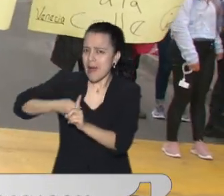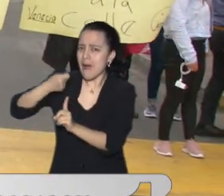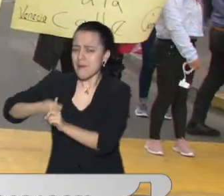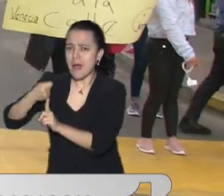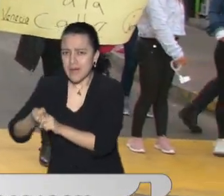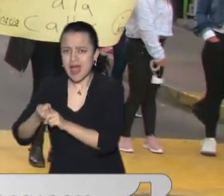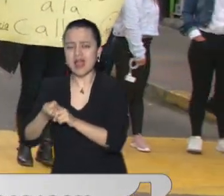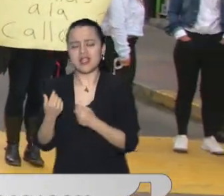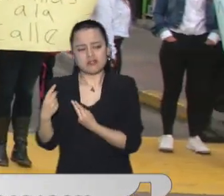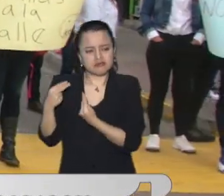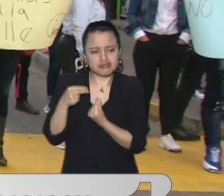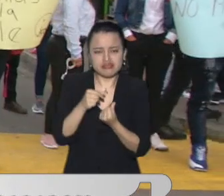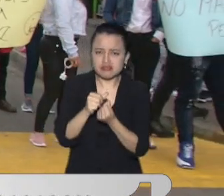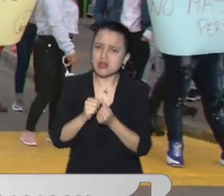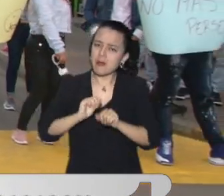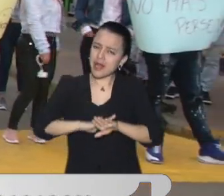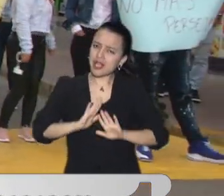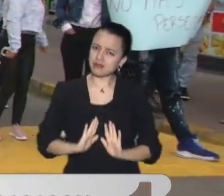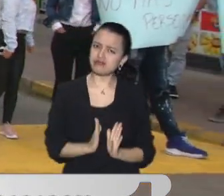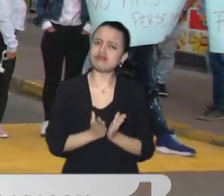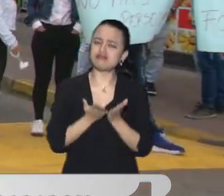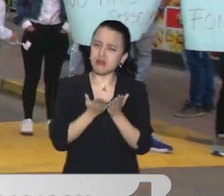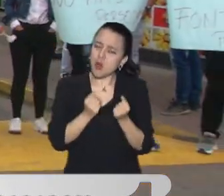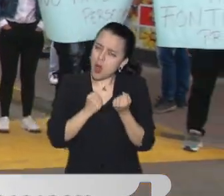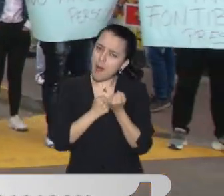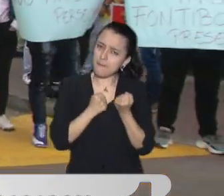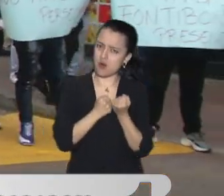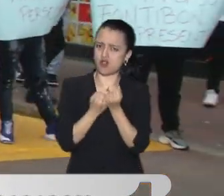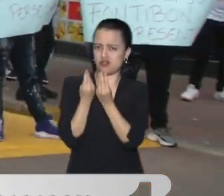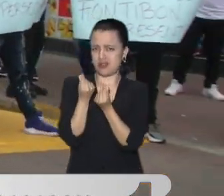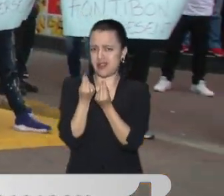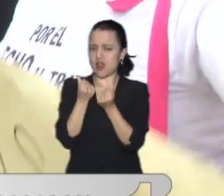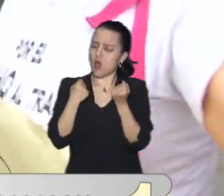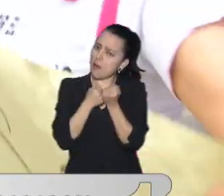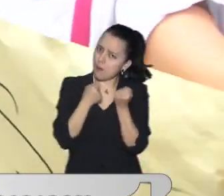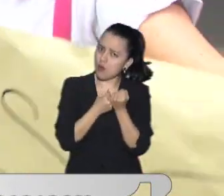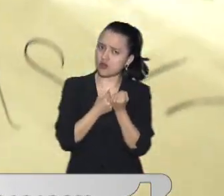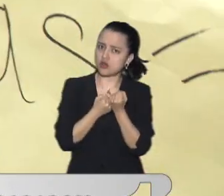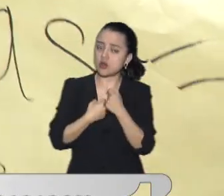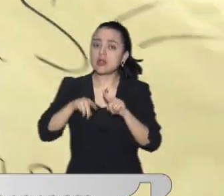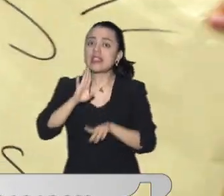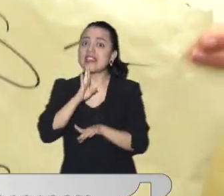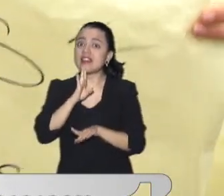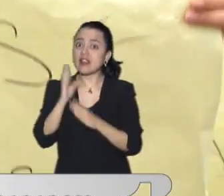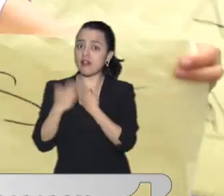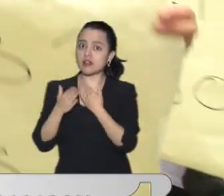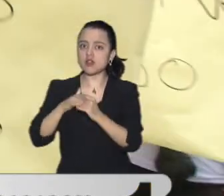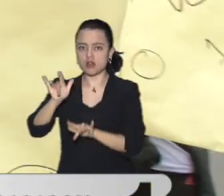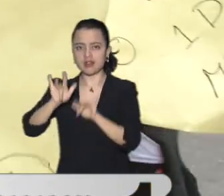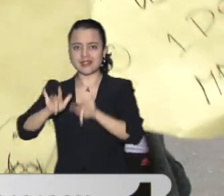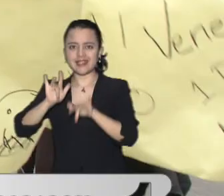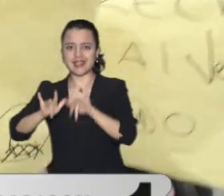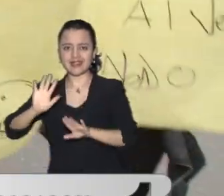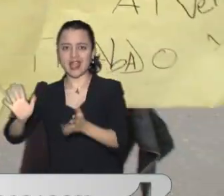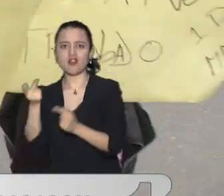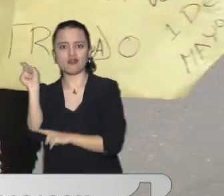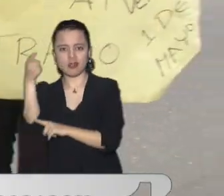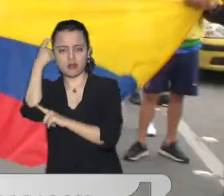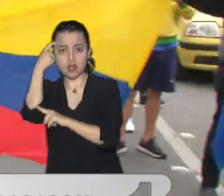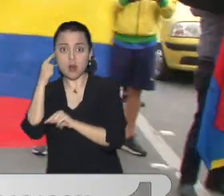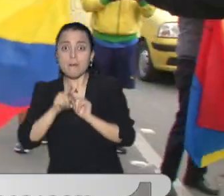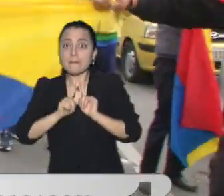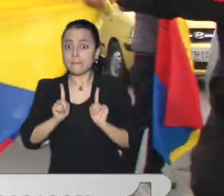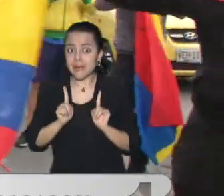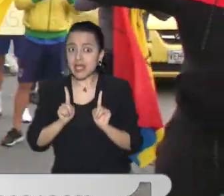dar con subsidios para que ellos puedan mantenerse mientras se dan estos cierres. Lo que así ha dicho el secretario de Gobierno es que las escuelas, que en estos